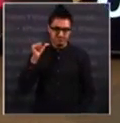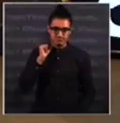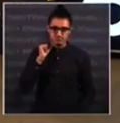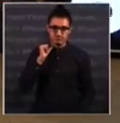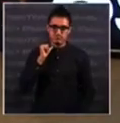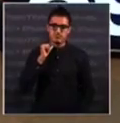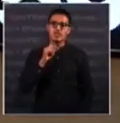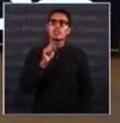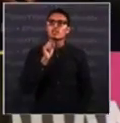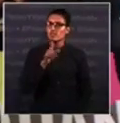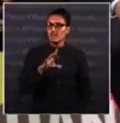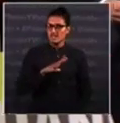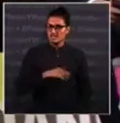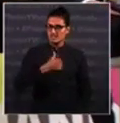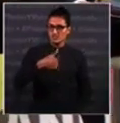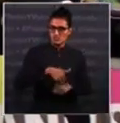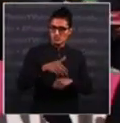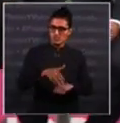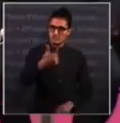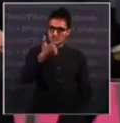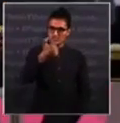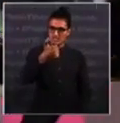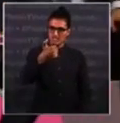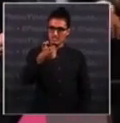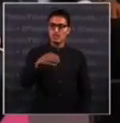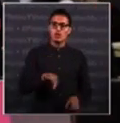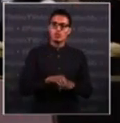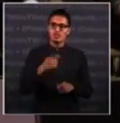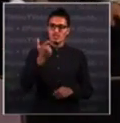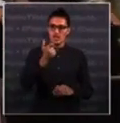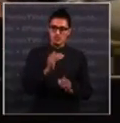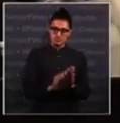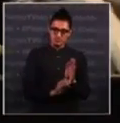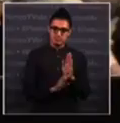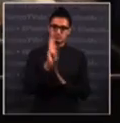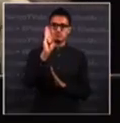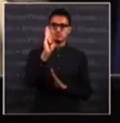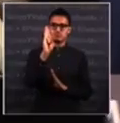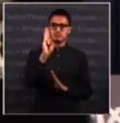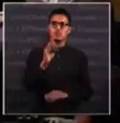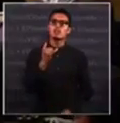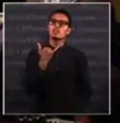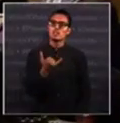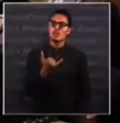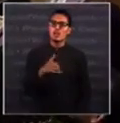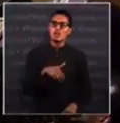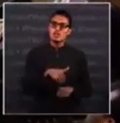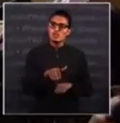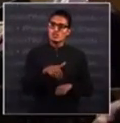Somos el 6º lugar en el desarrollo económico. Sin embargo, somos el lugar